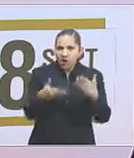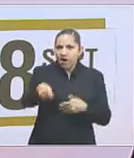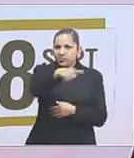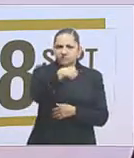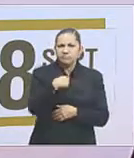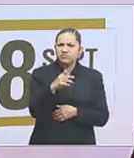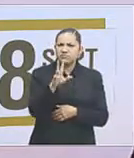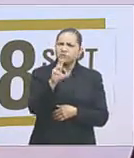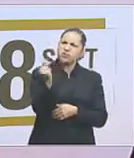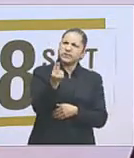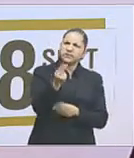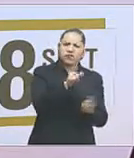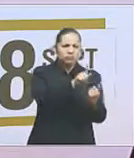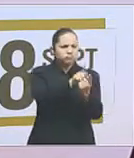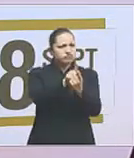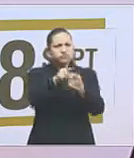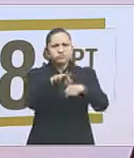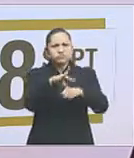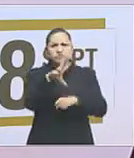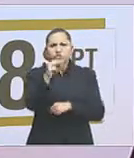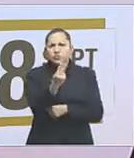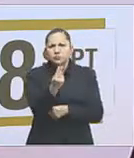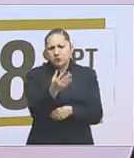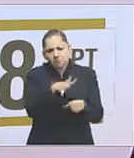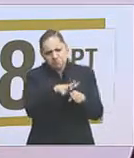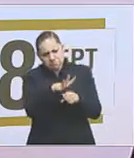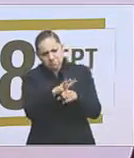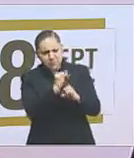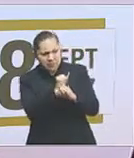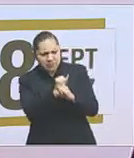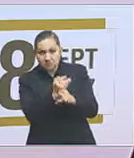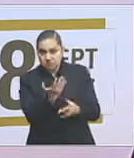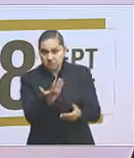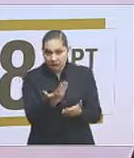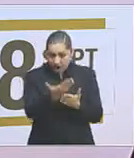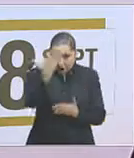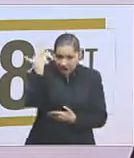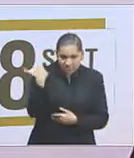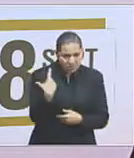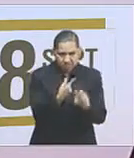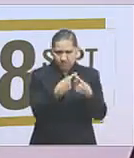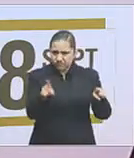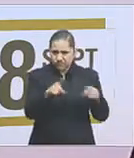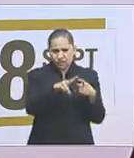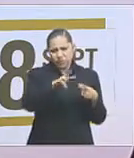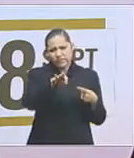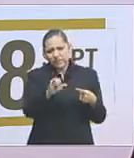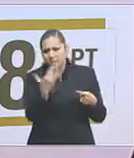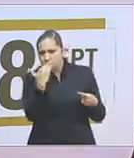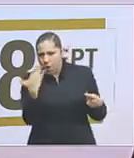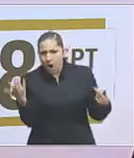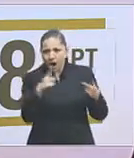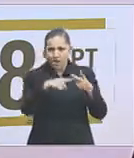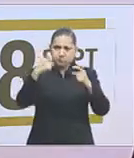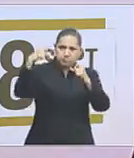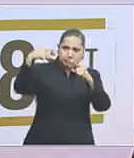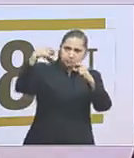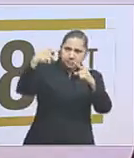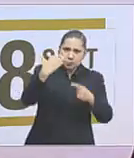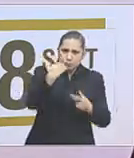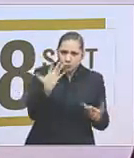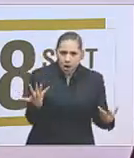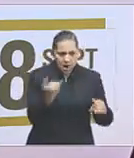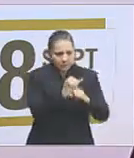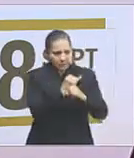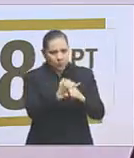y además hacíamos política sin internet sin whatsapp sin wifi sin señal celular ustedes